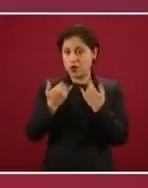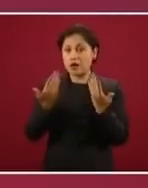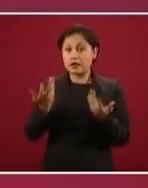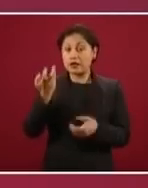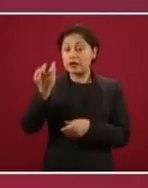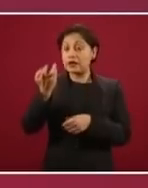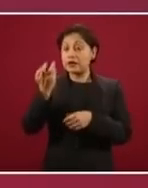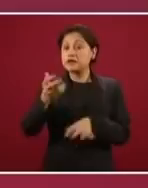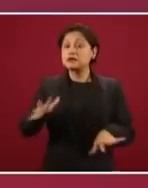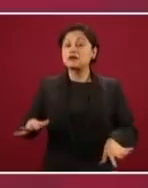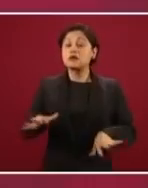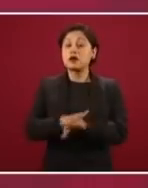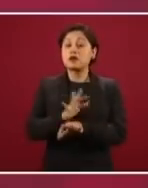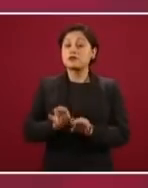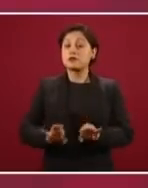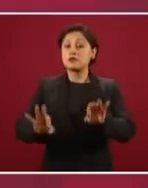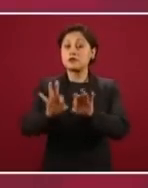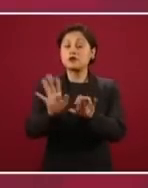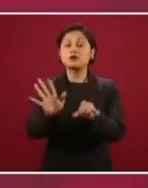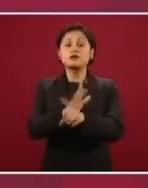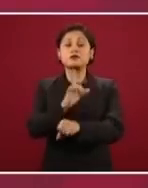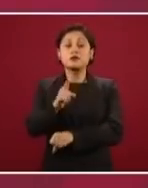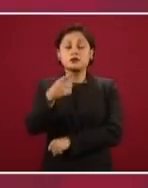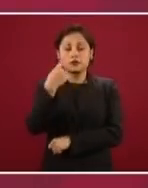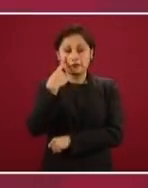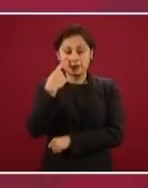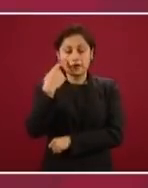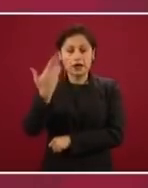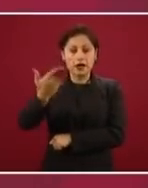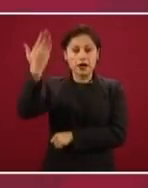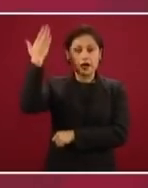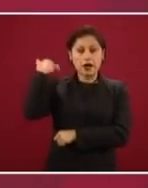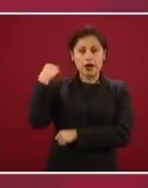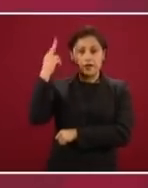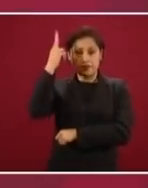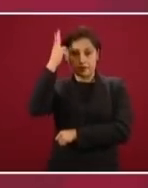cuando el porfiriato que no había democracia